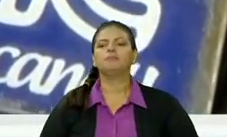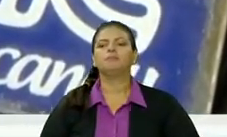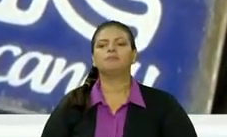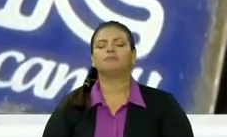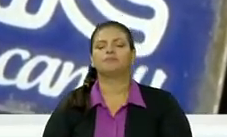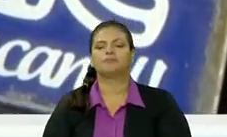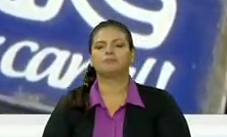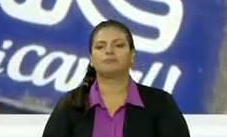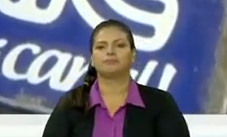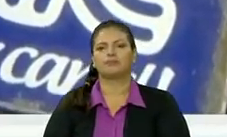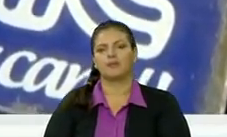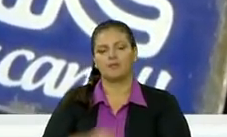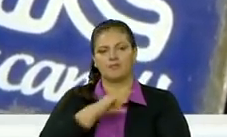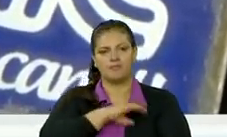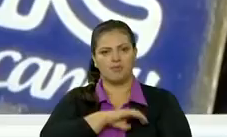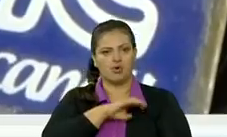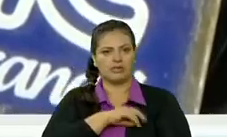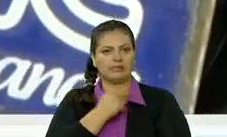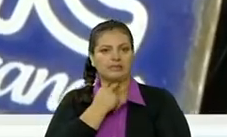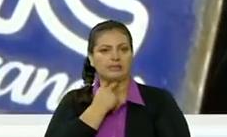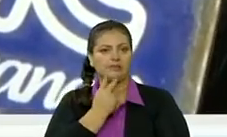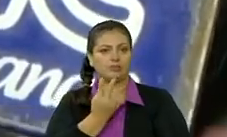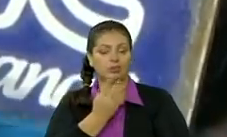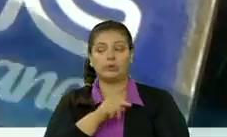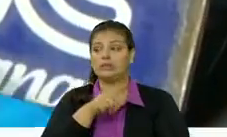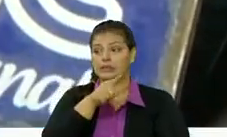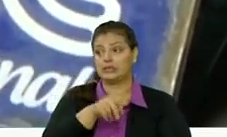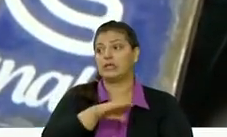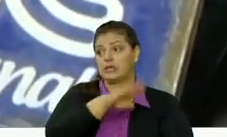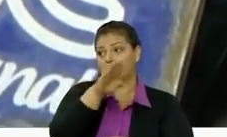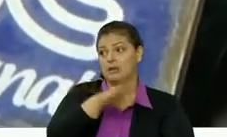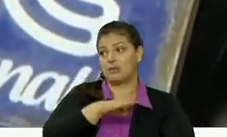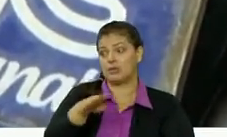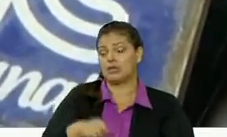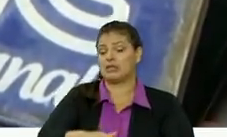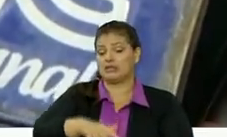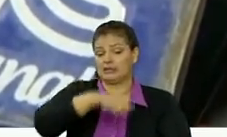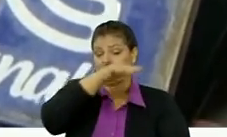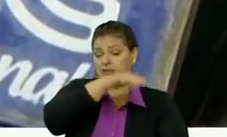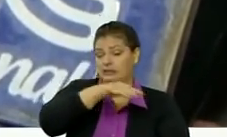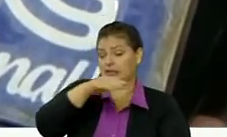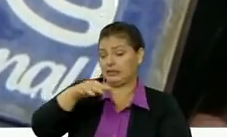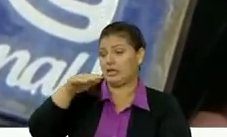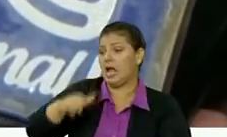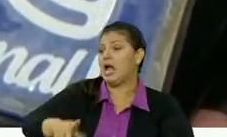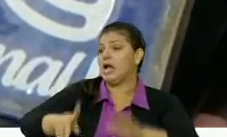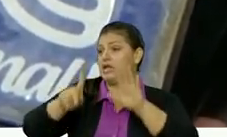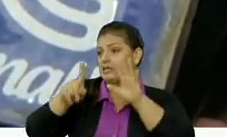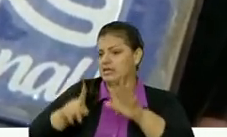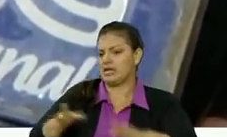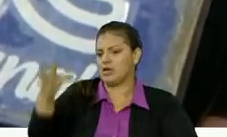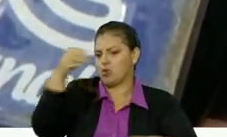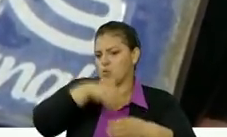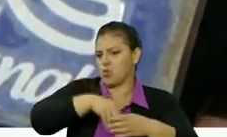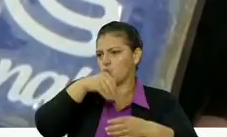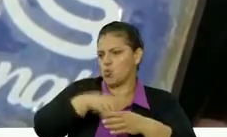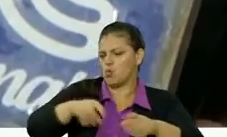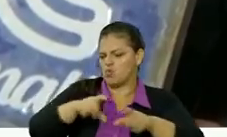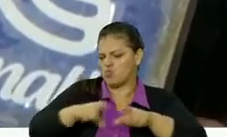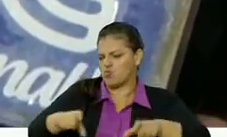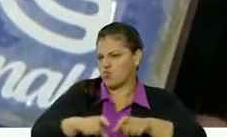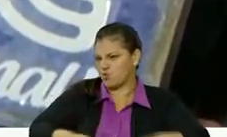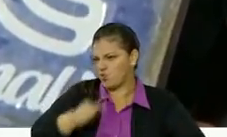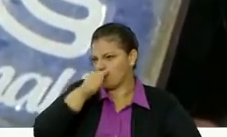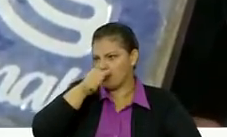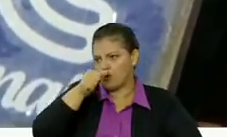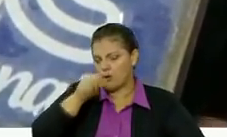trasladando 6 bultos, los mismos que en su interior contenían 190 paquetes tipo ladrillo, los cuales